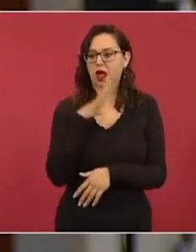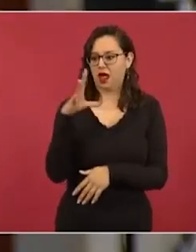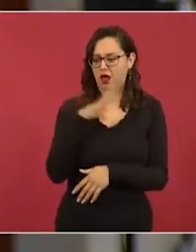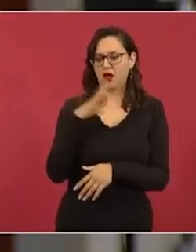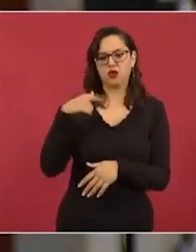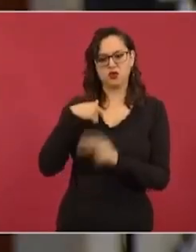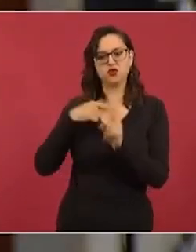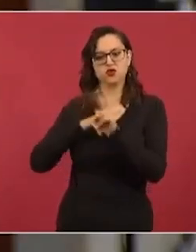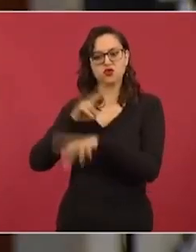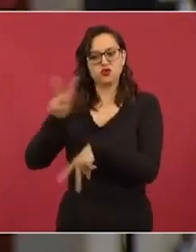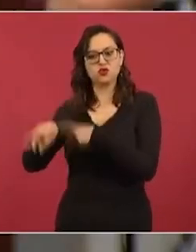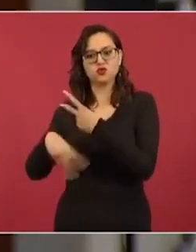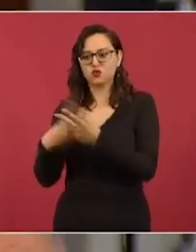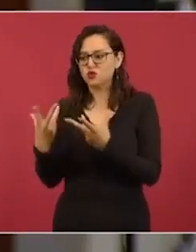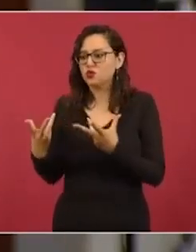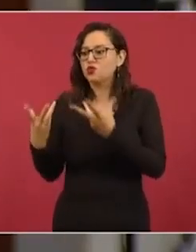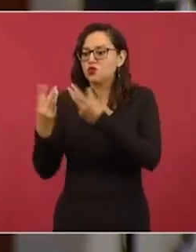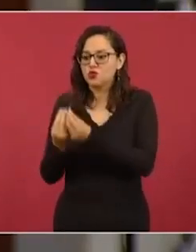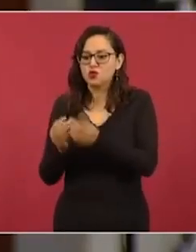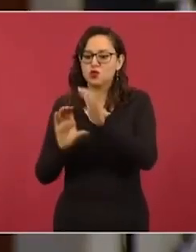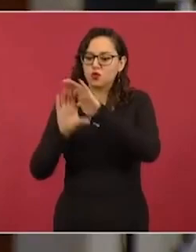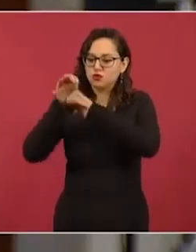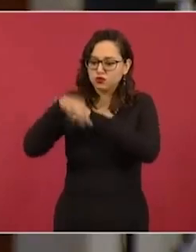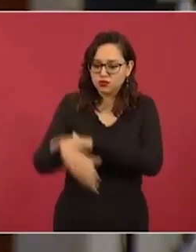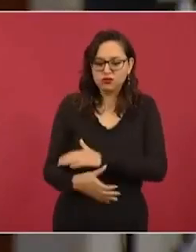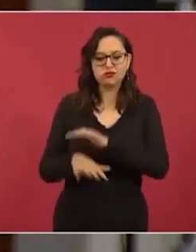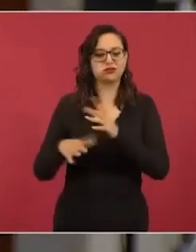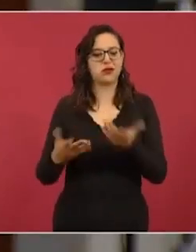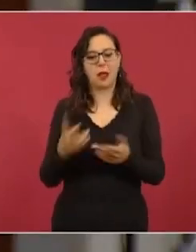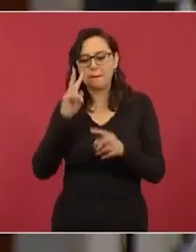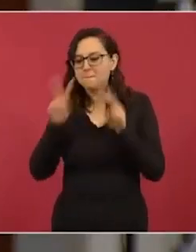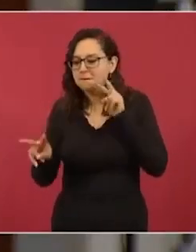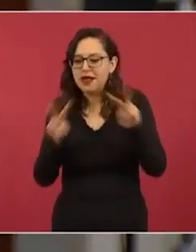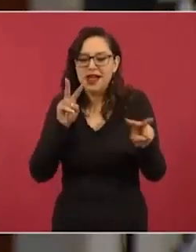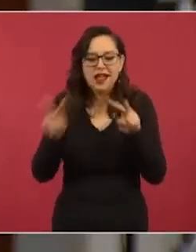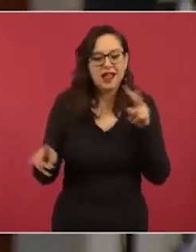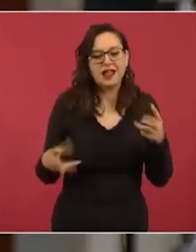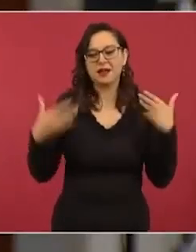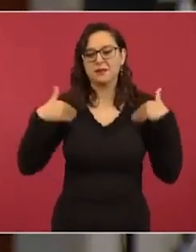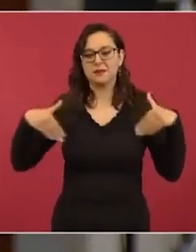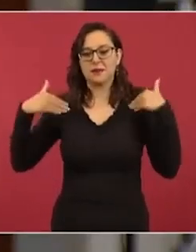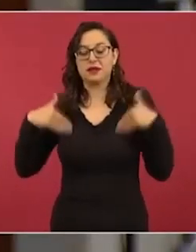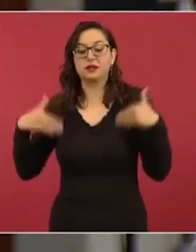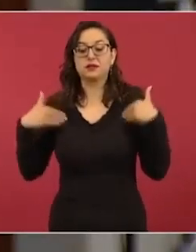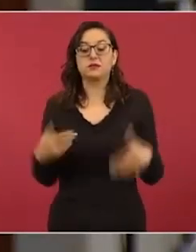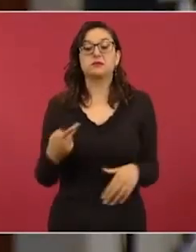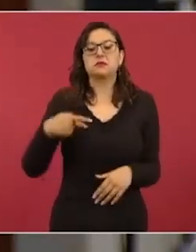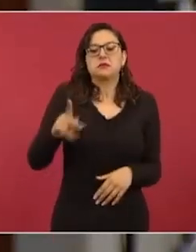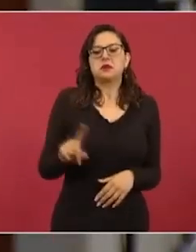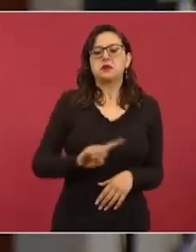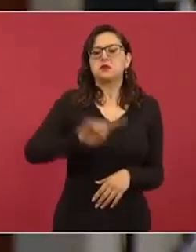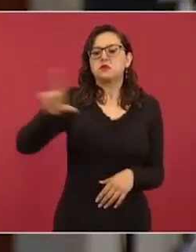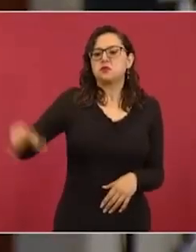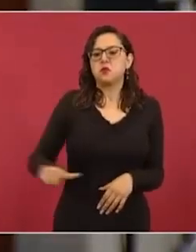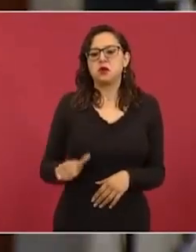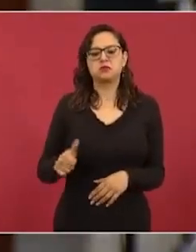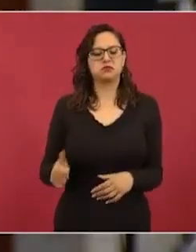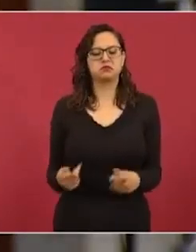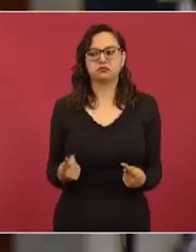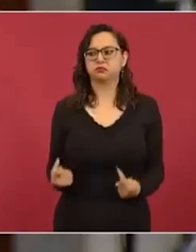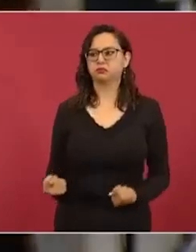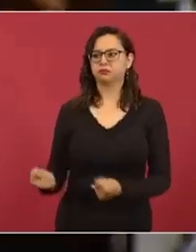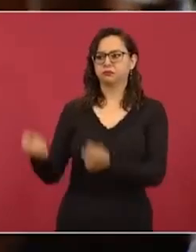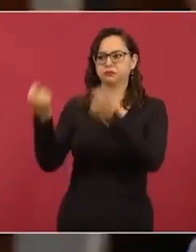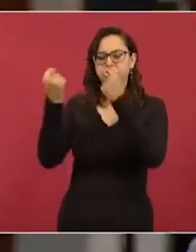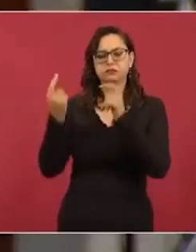después edificaron y ya no estaban los cenotes. Bueno, sí estaban, pero estaban abajo de